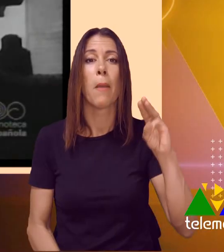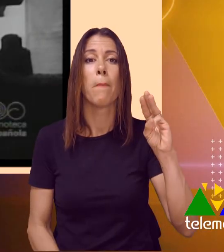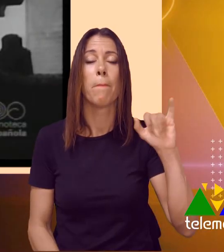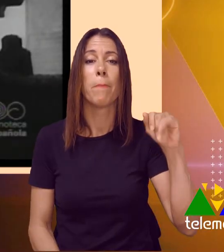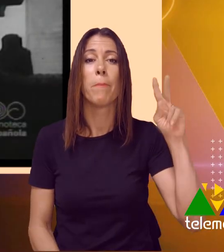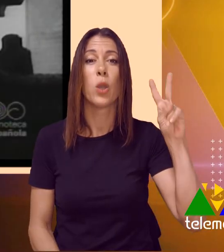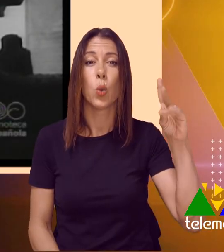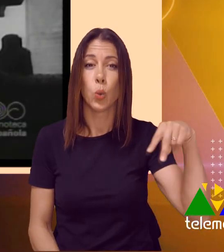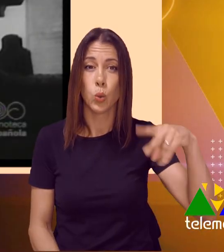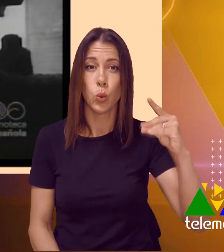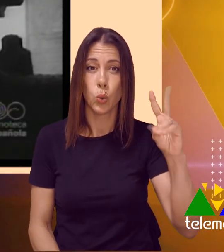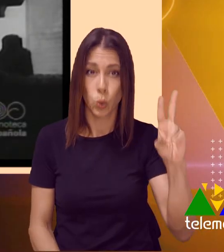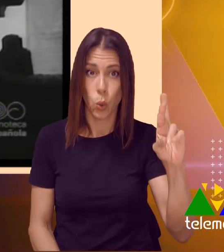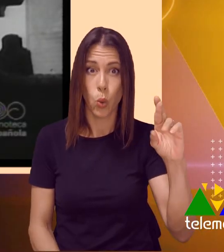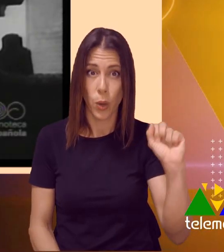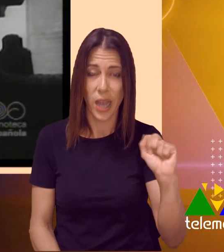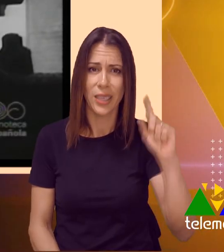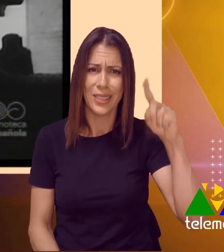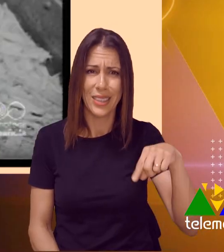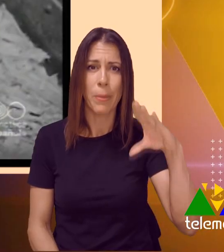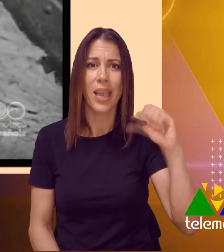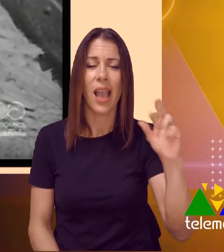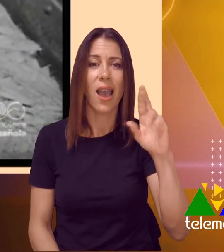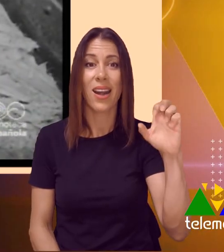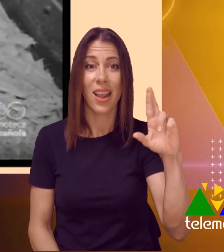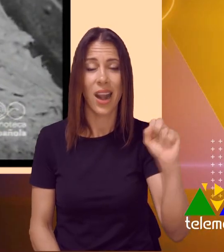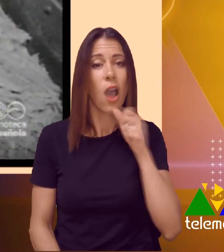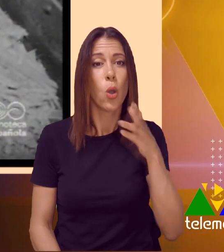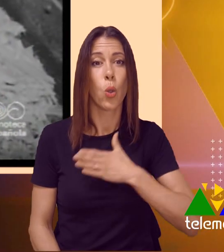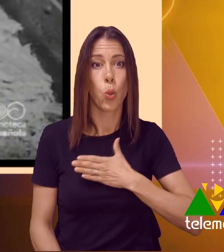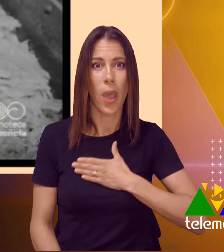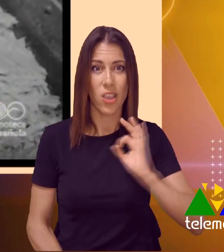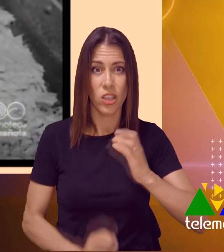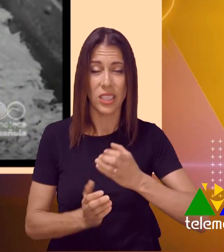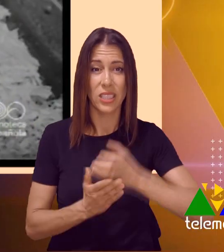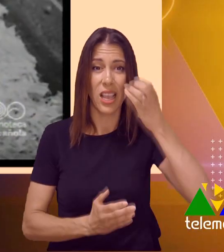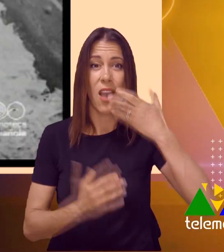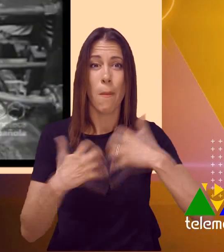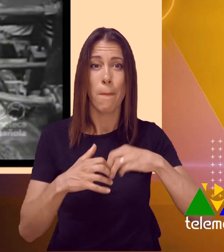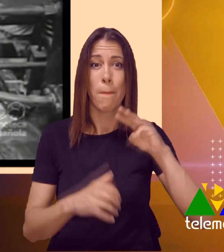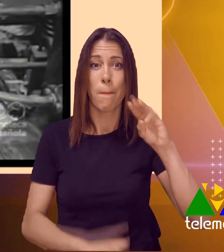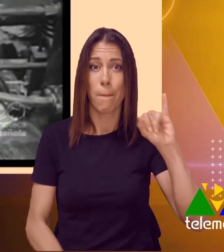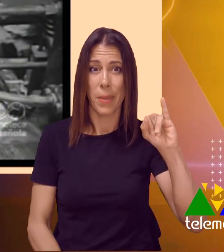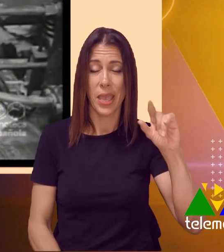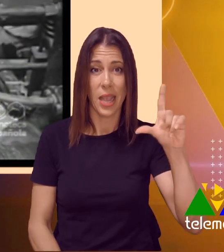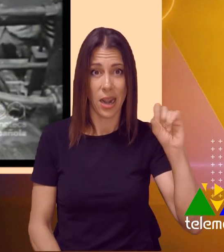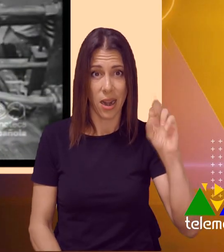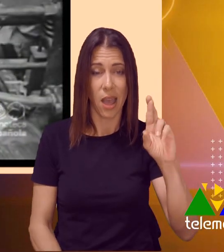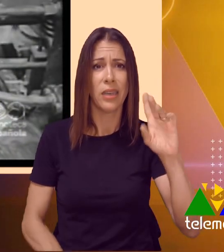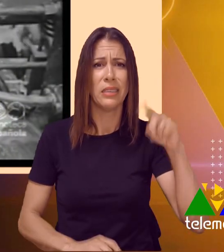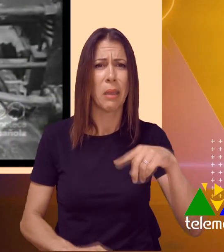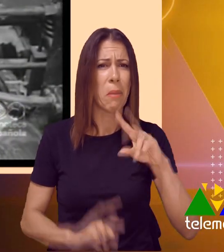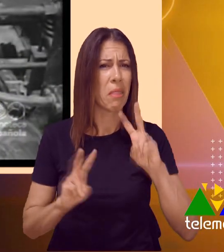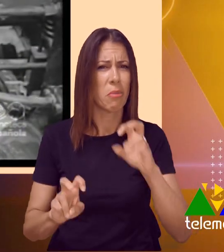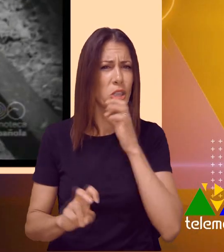unos innovadores también, los Plandiura y Carrera, dueños de la fábrica del Pilar, de la fábrica de San Fernando a partir del principio del siglo